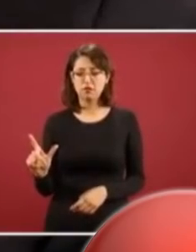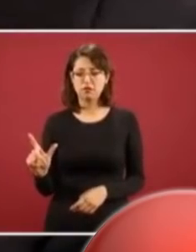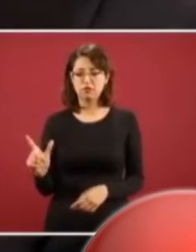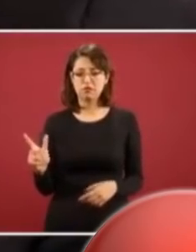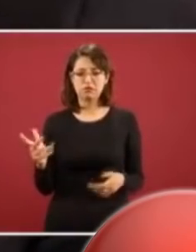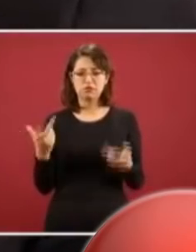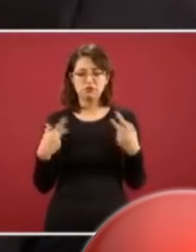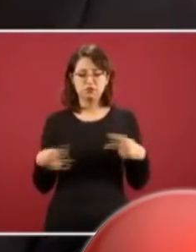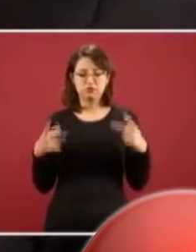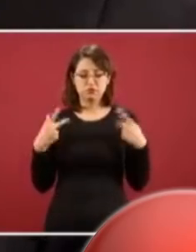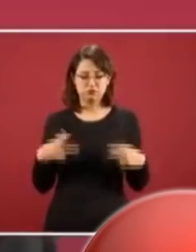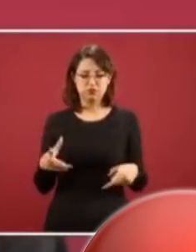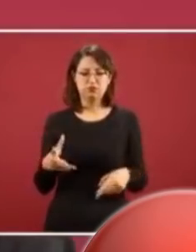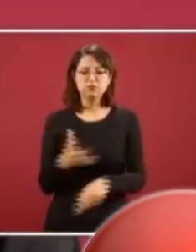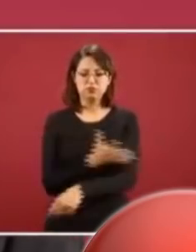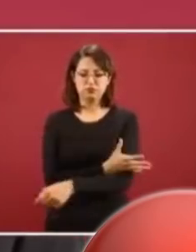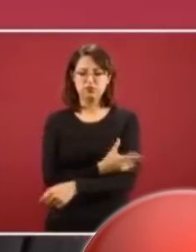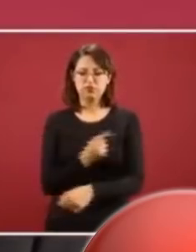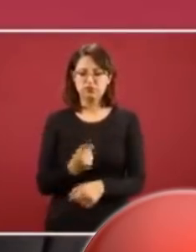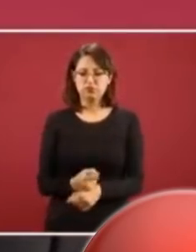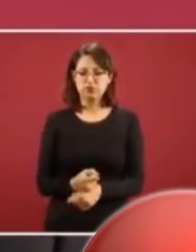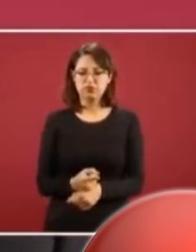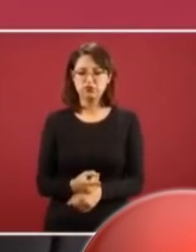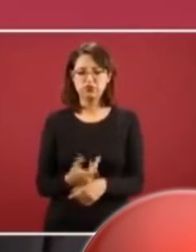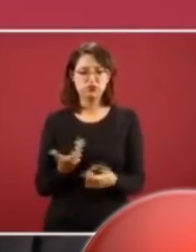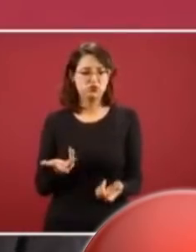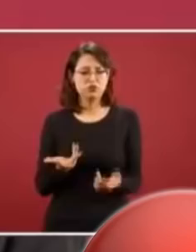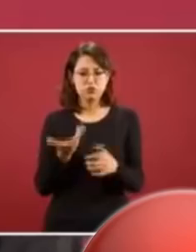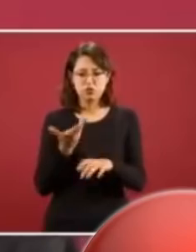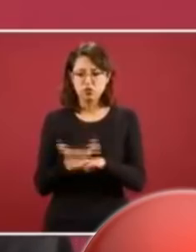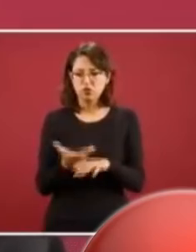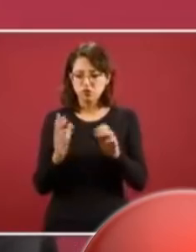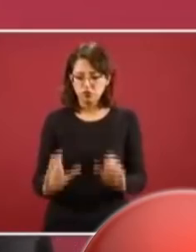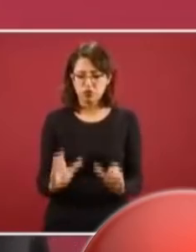de gente honesta. Hemos cuidado mucho eso,